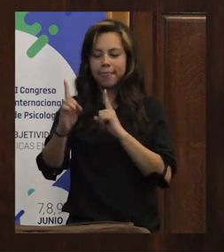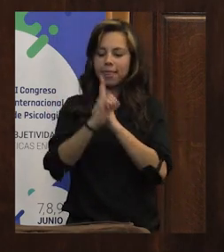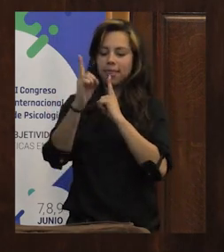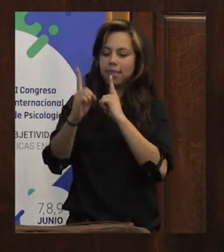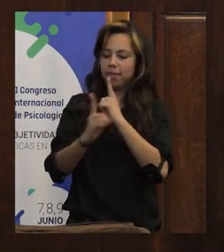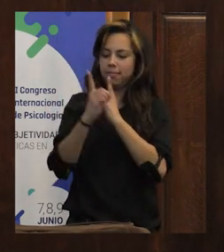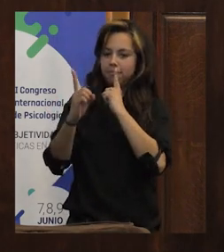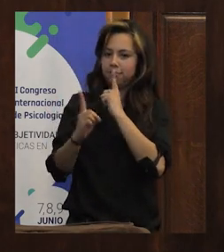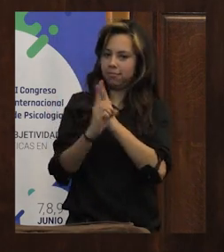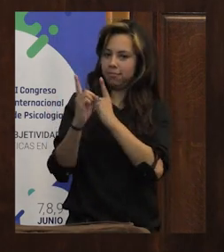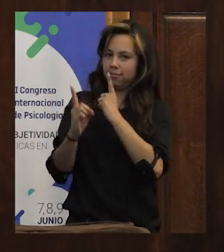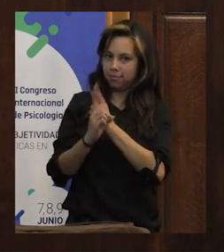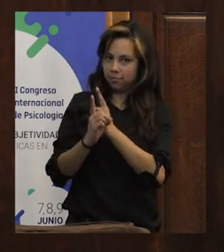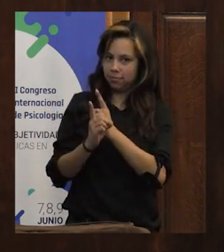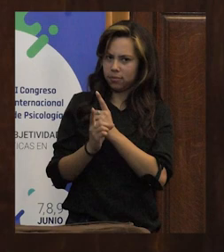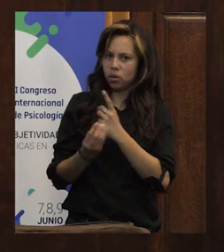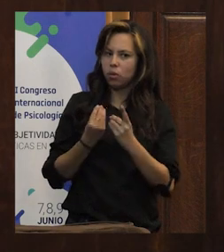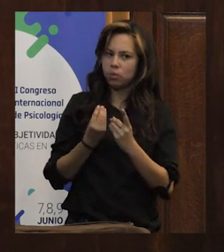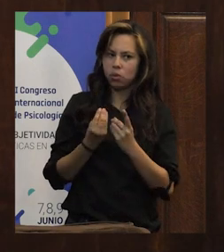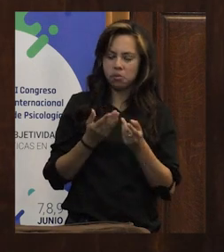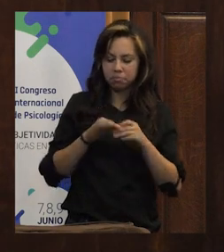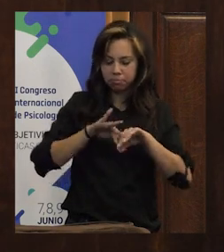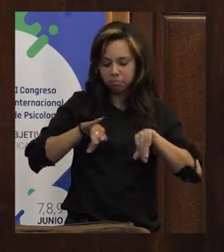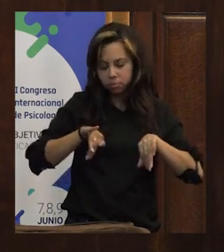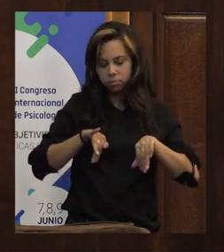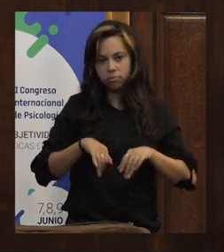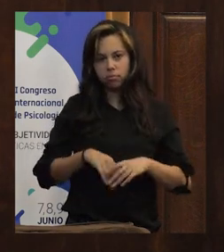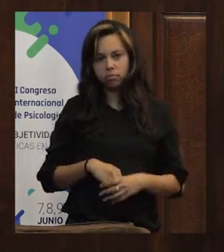El consultante. ¿Sí?